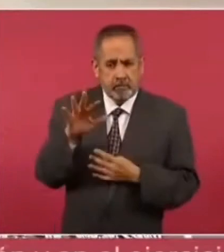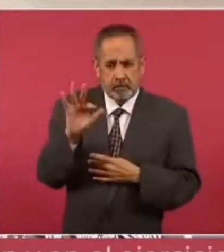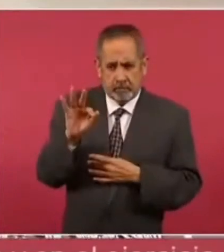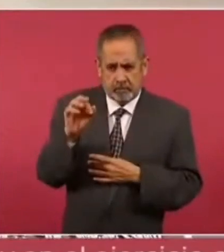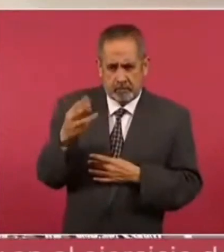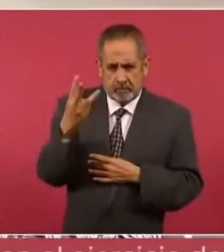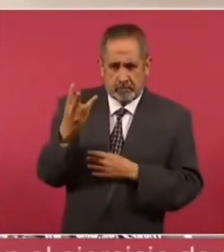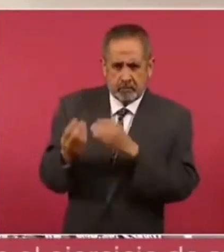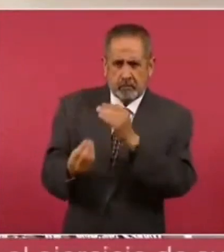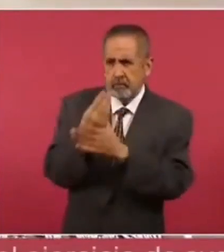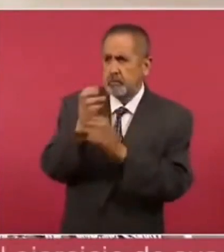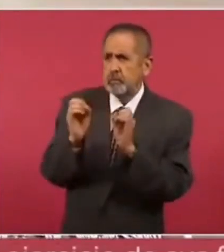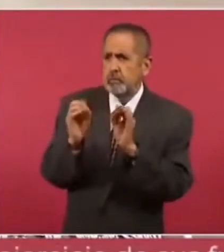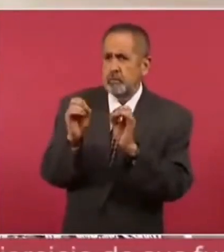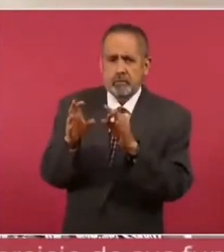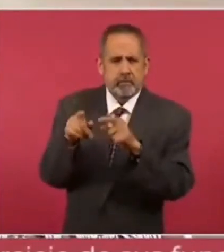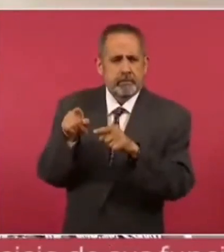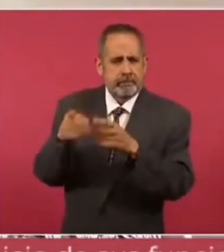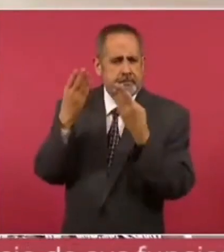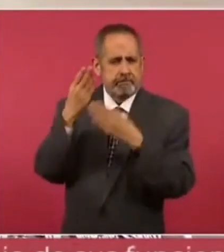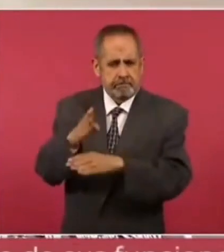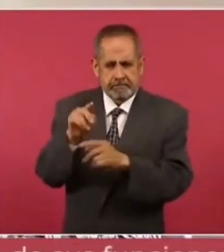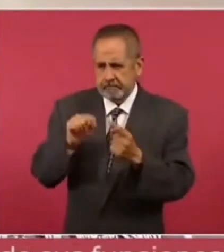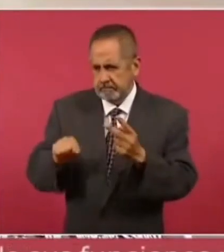nuevas sucursales operando.